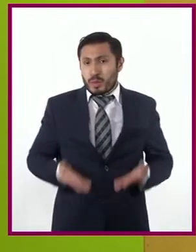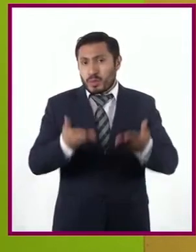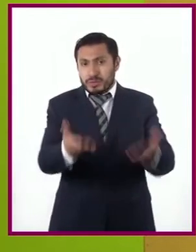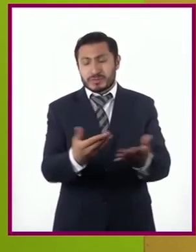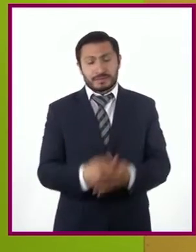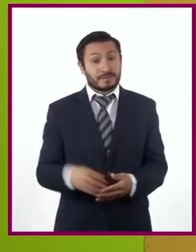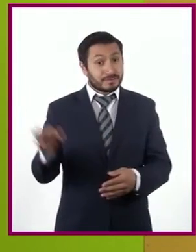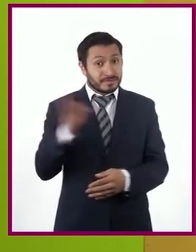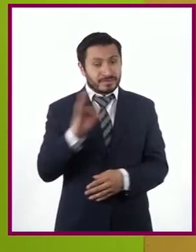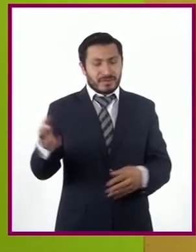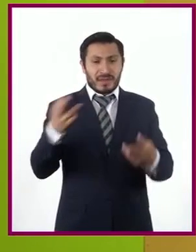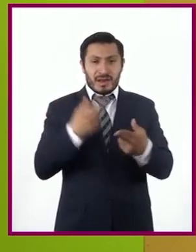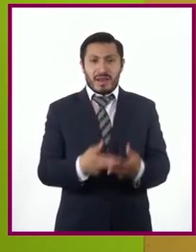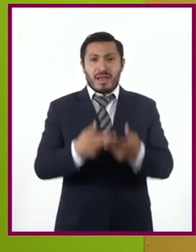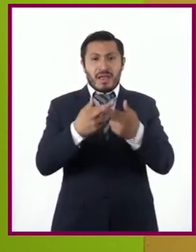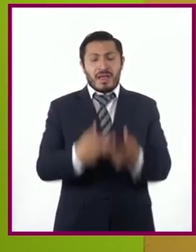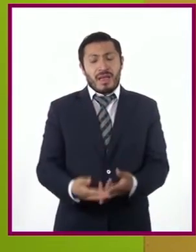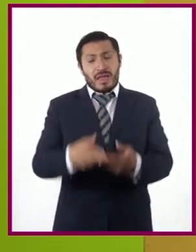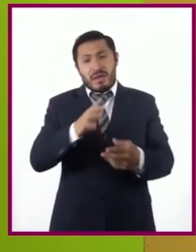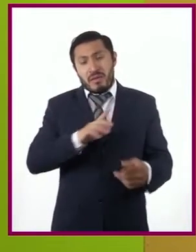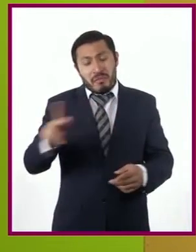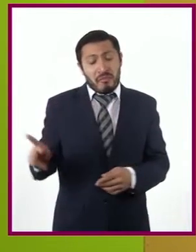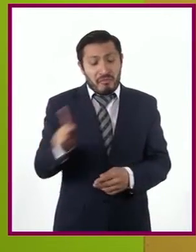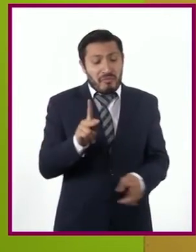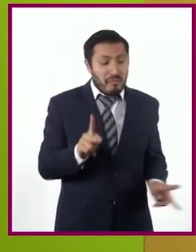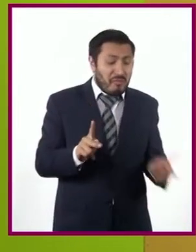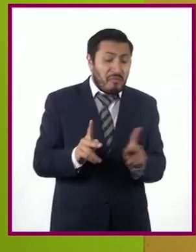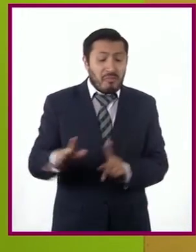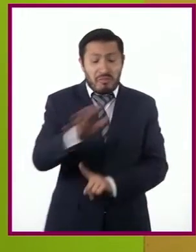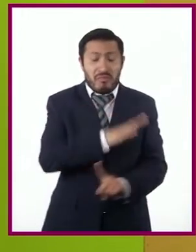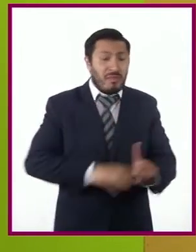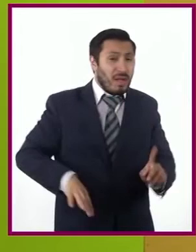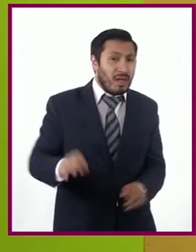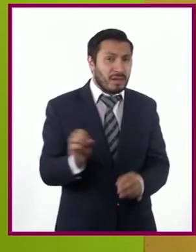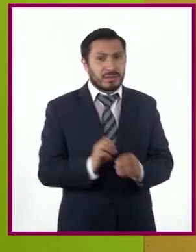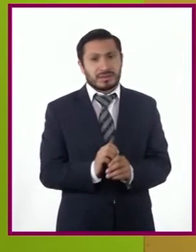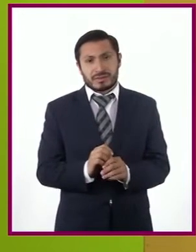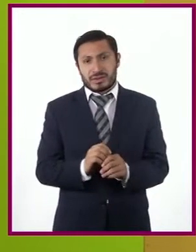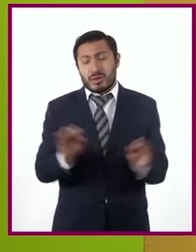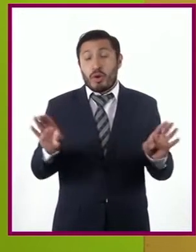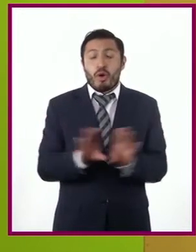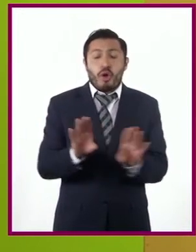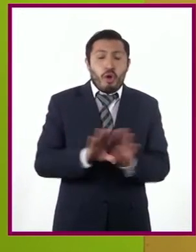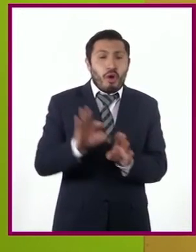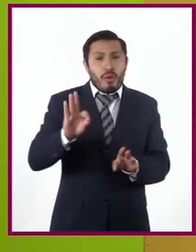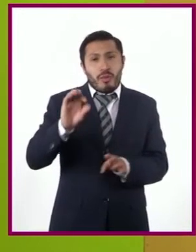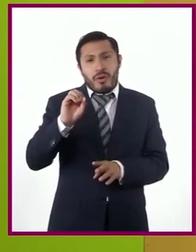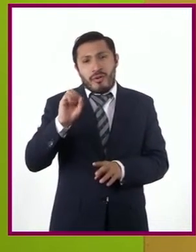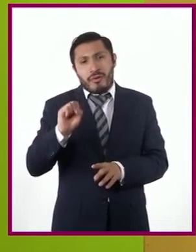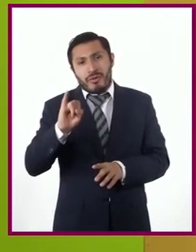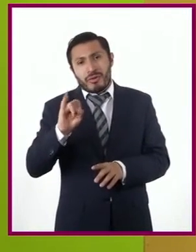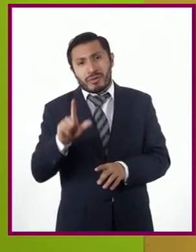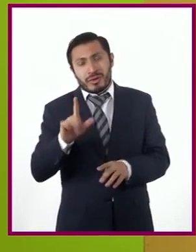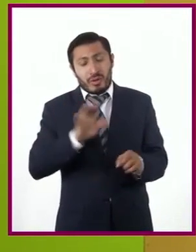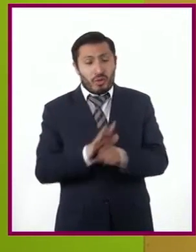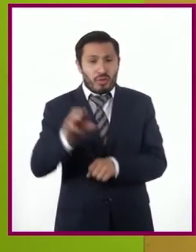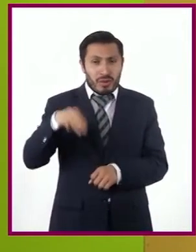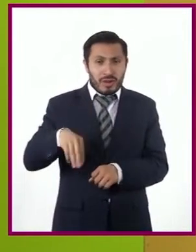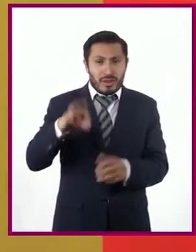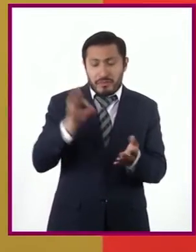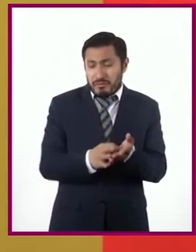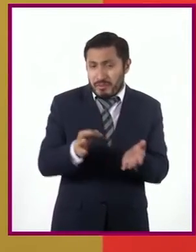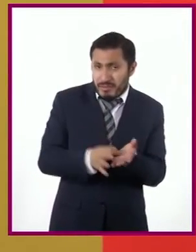si había más restos similares a ese en el lugar o no, si es un molde o permineralización, de qué minerales está